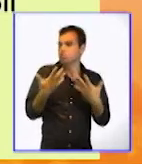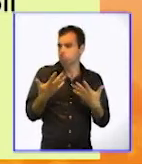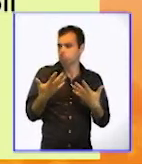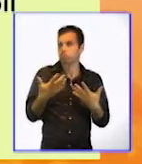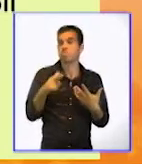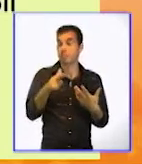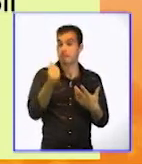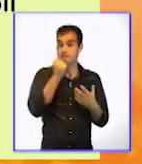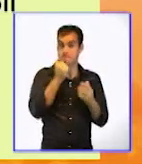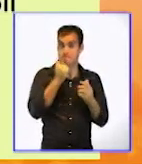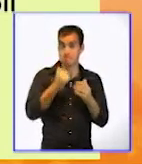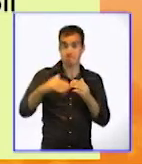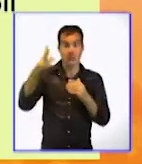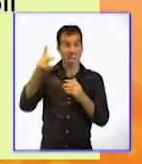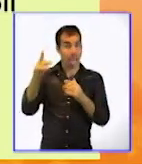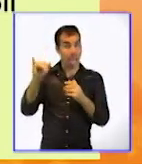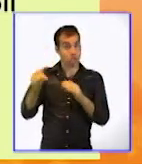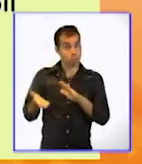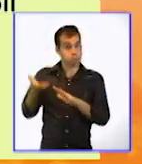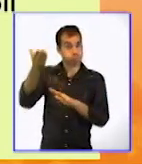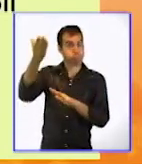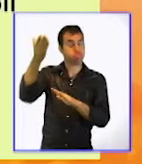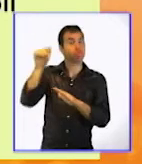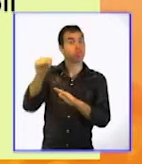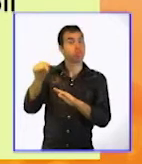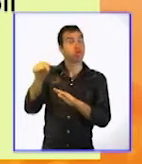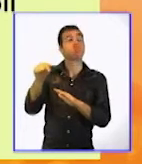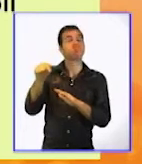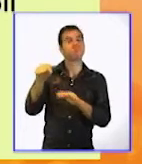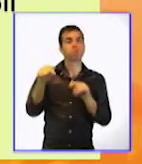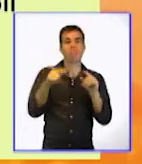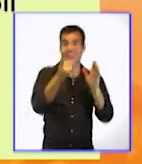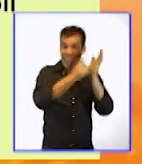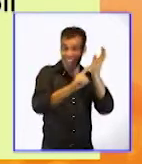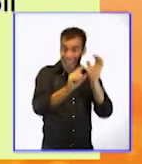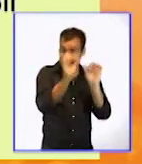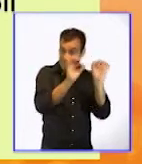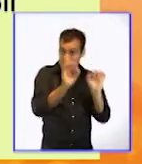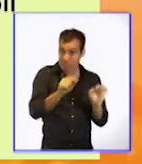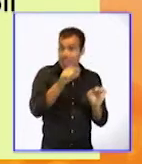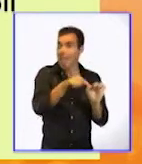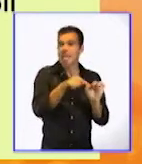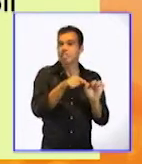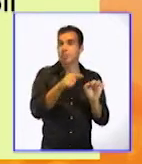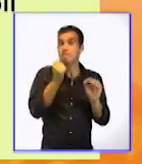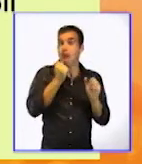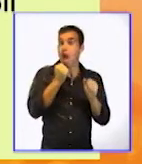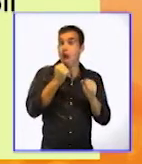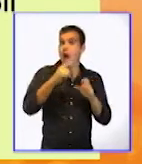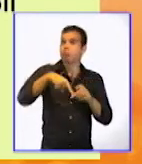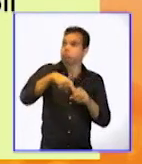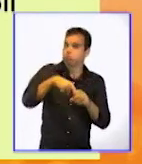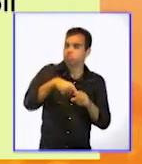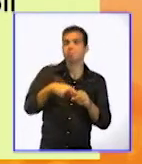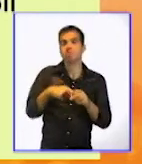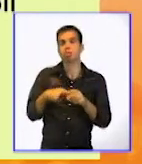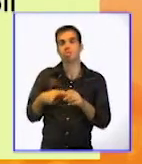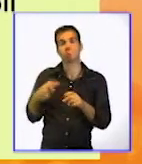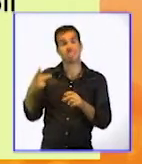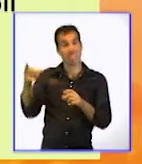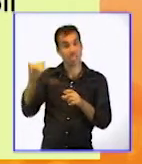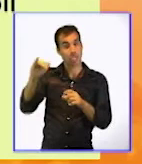esto? Que a mayor valor de KI, el electrólito es más soluble y a menor valor de KI, el electrólito es